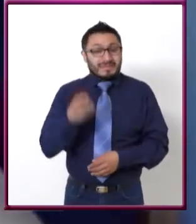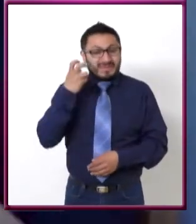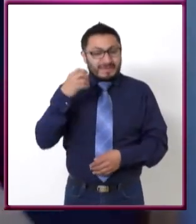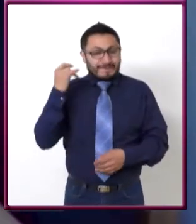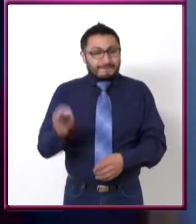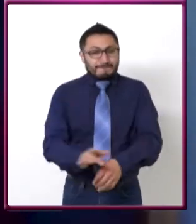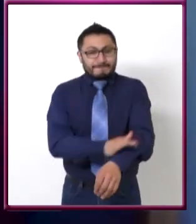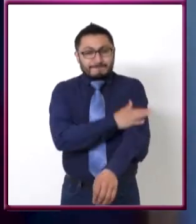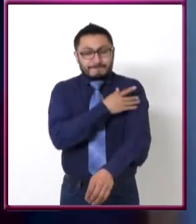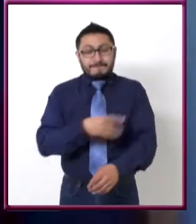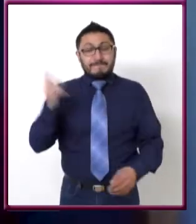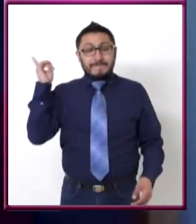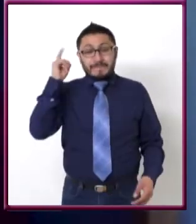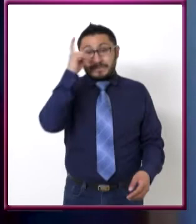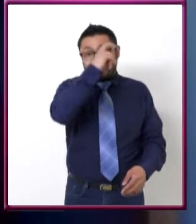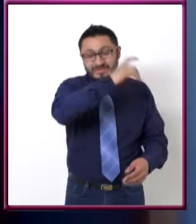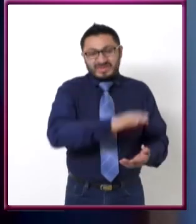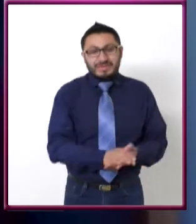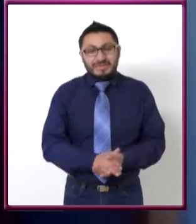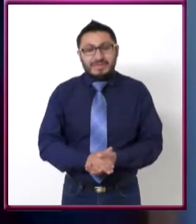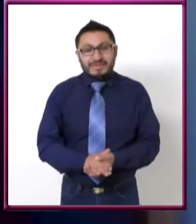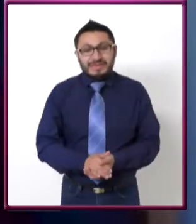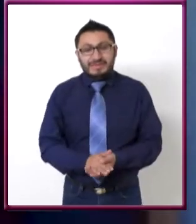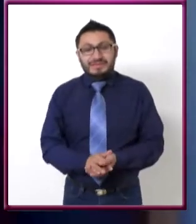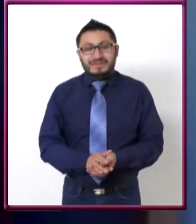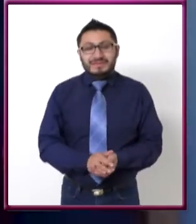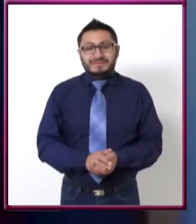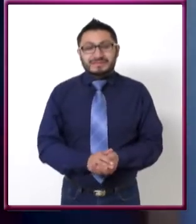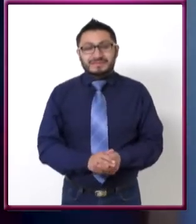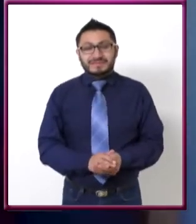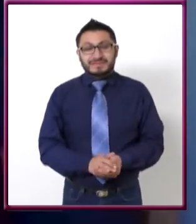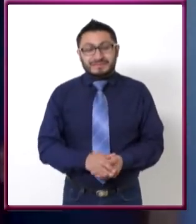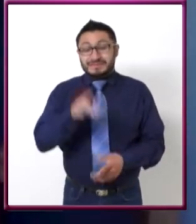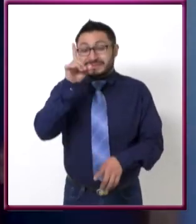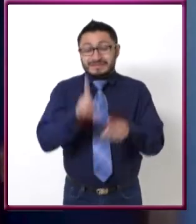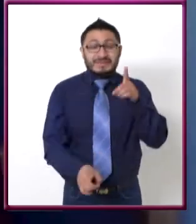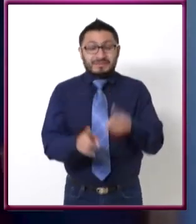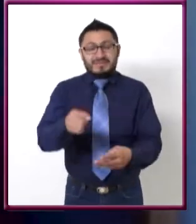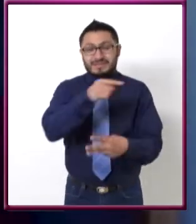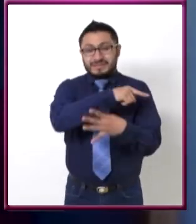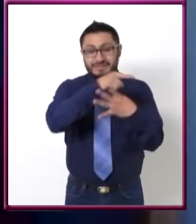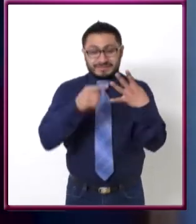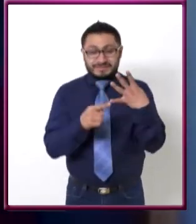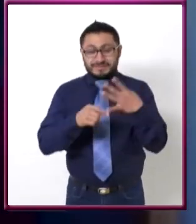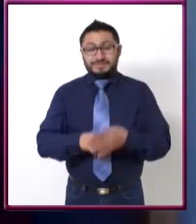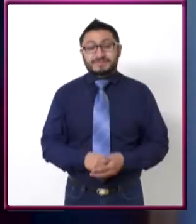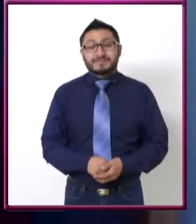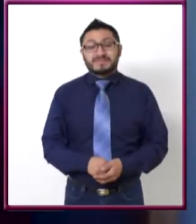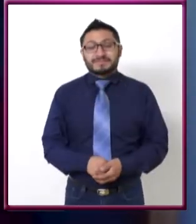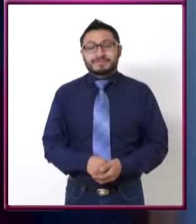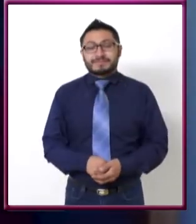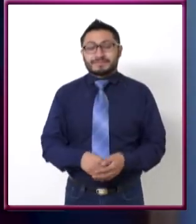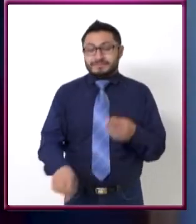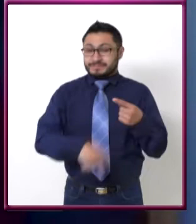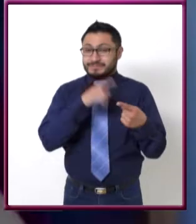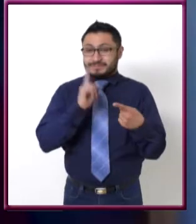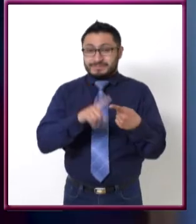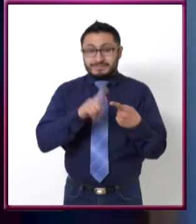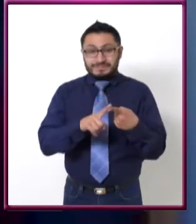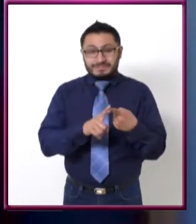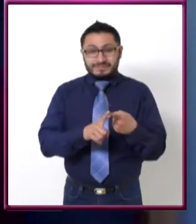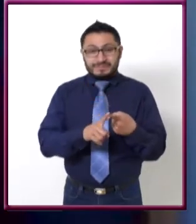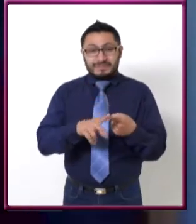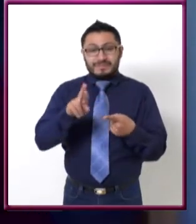cuestión emocional es compleja y depende básicamente de 4 factores.